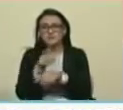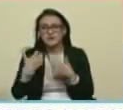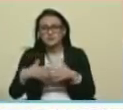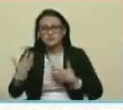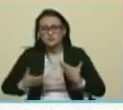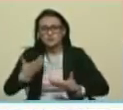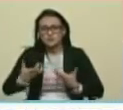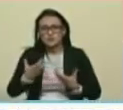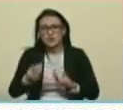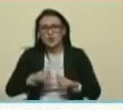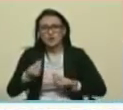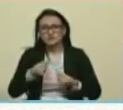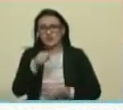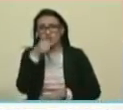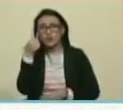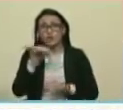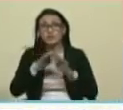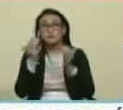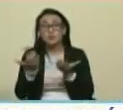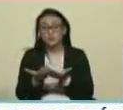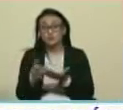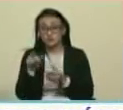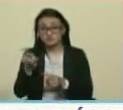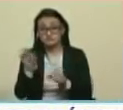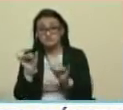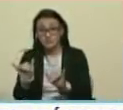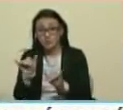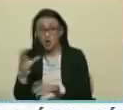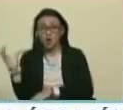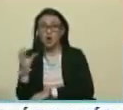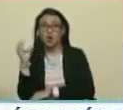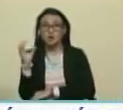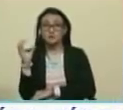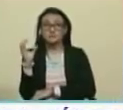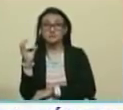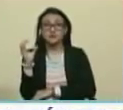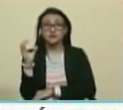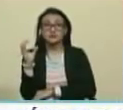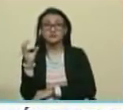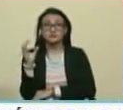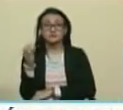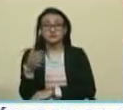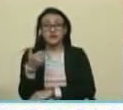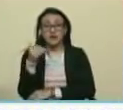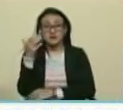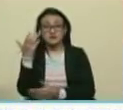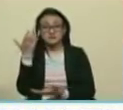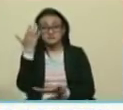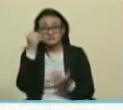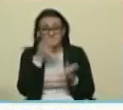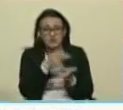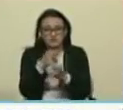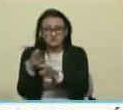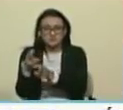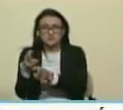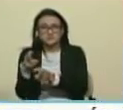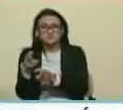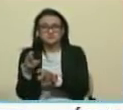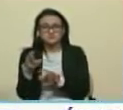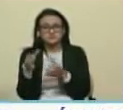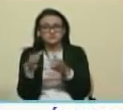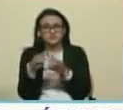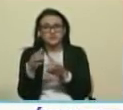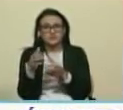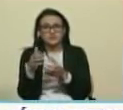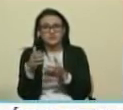droga del mundo entero, me refiero a Colombia, un país donde campea el paramilitarismo, un país donde el narcotráfico